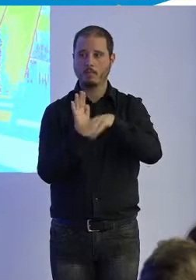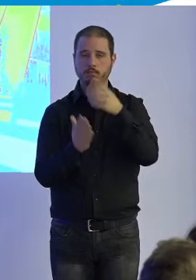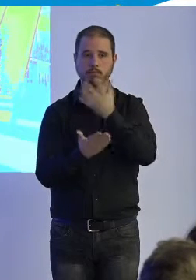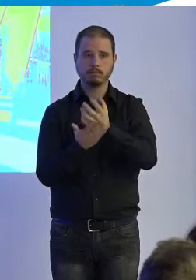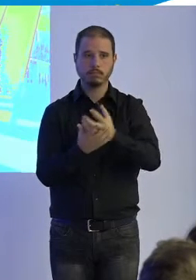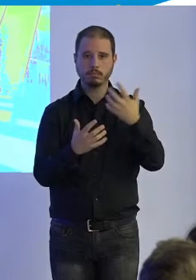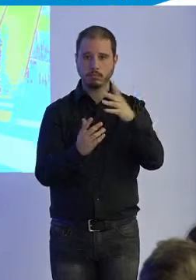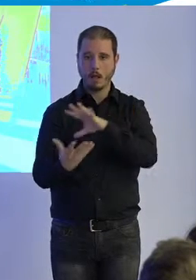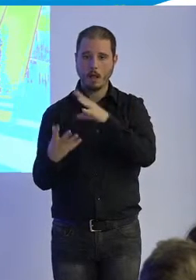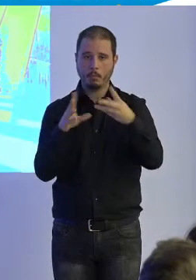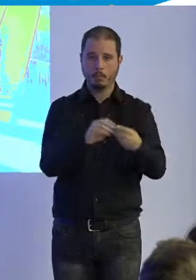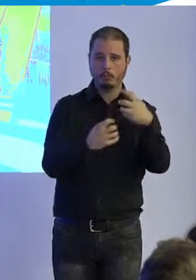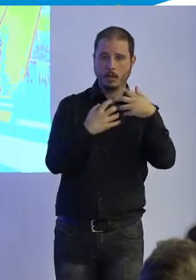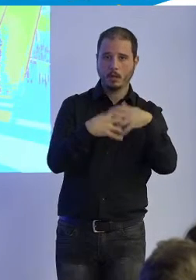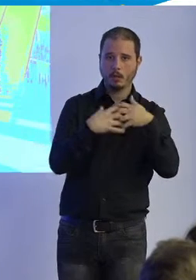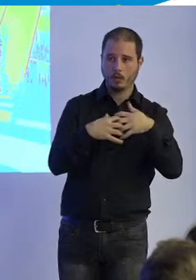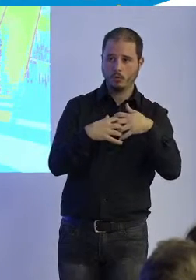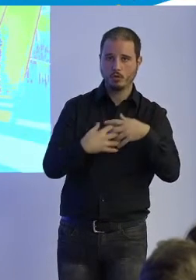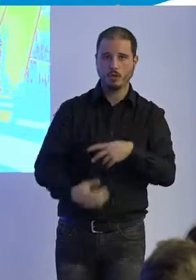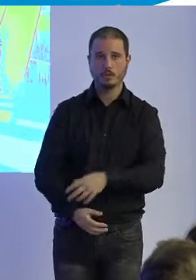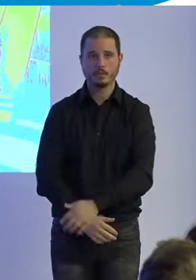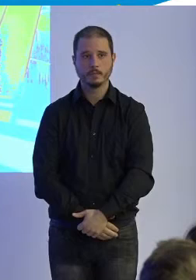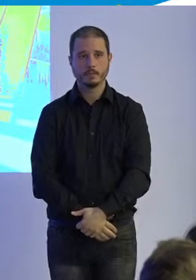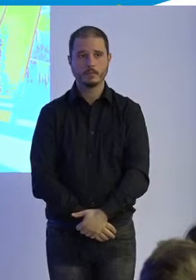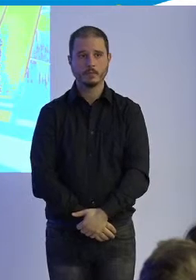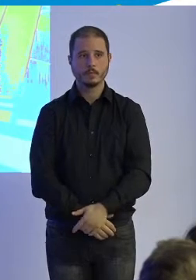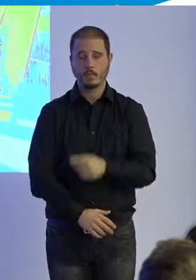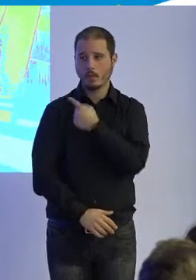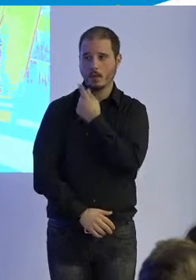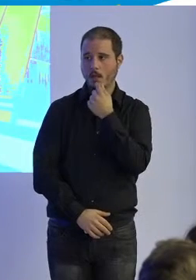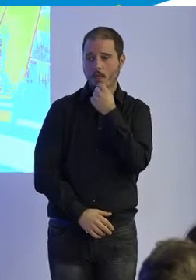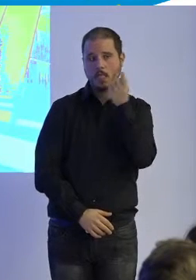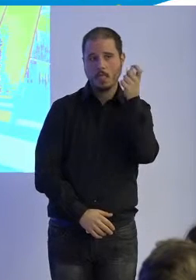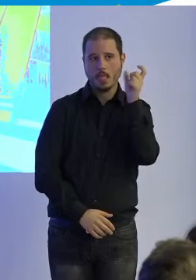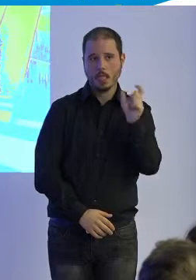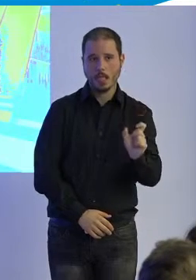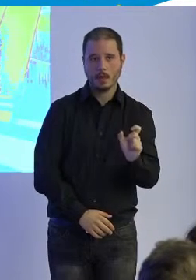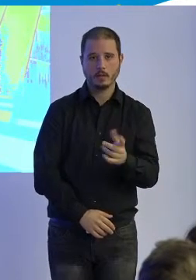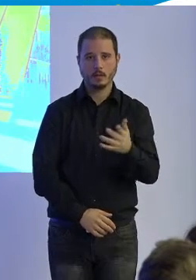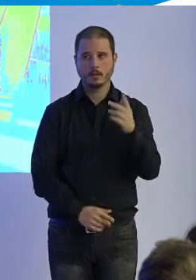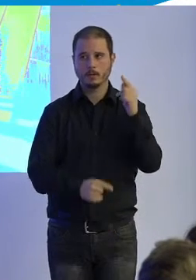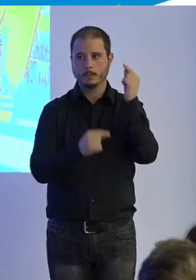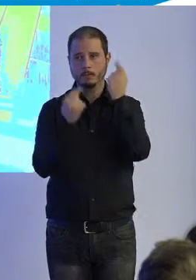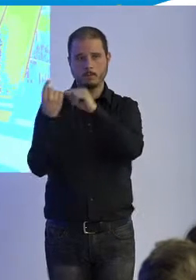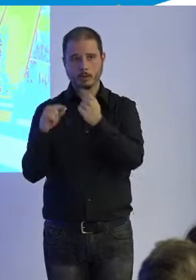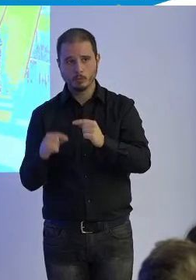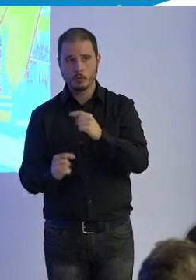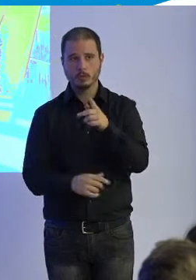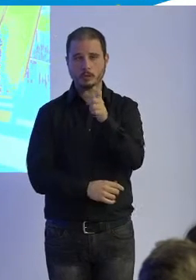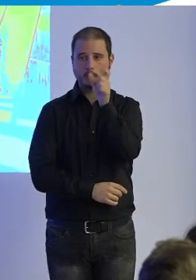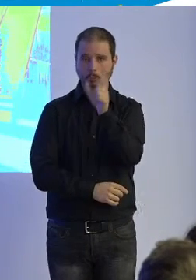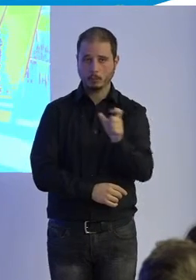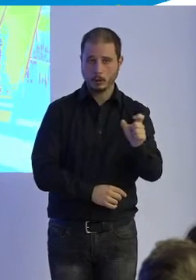industria. Ahí veis unos pequeños datos de nuestros presupuestos, sobre todo de